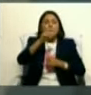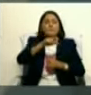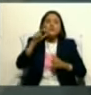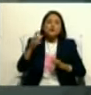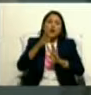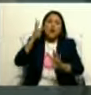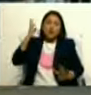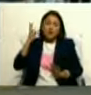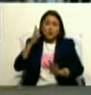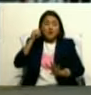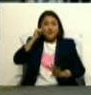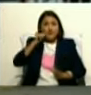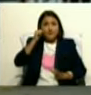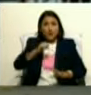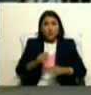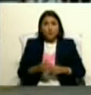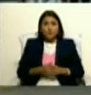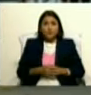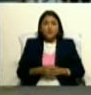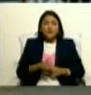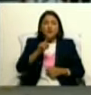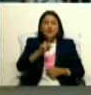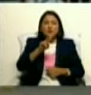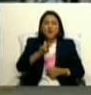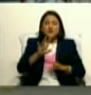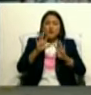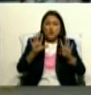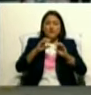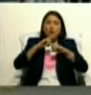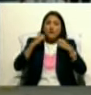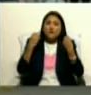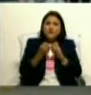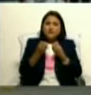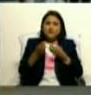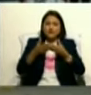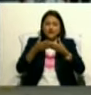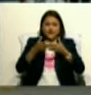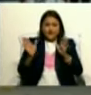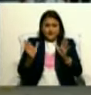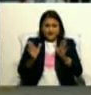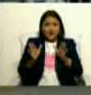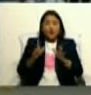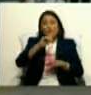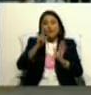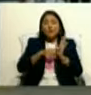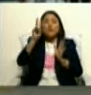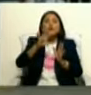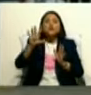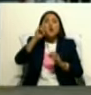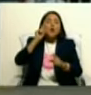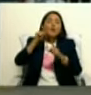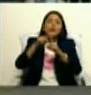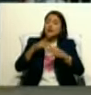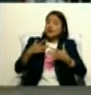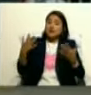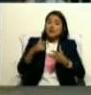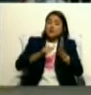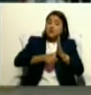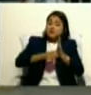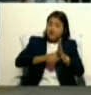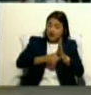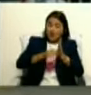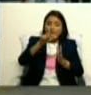las colas. 129 oficinas estará aperturando el SAIME en todo el territorio nacional con la intención de garantizar la cédula laminada